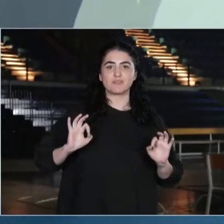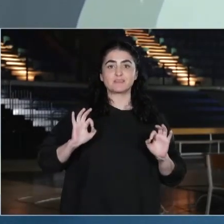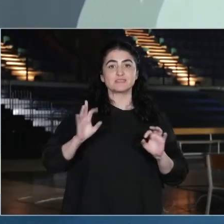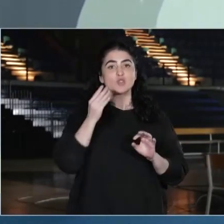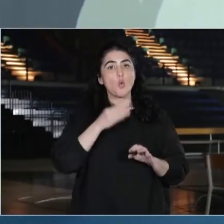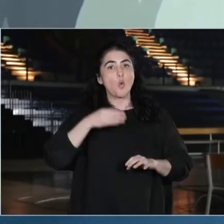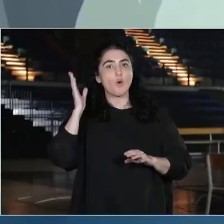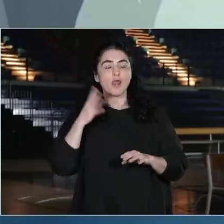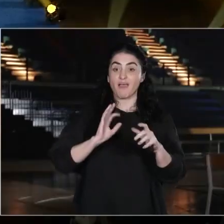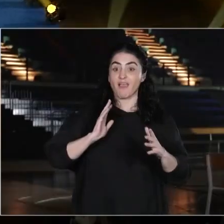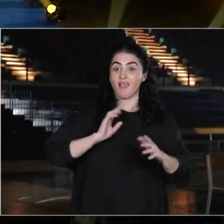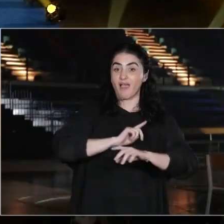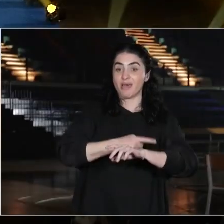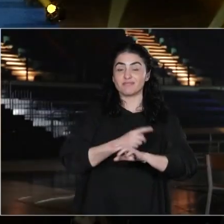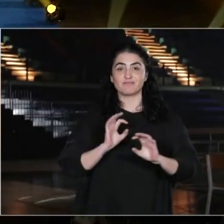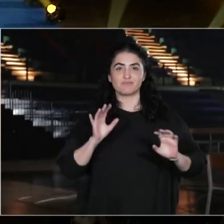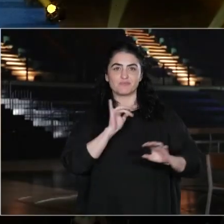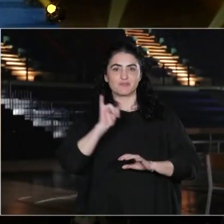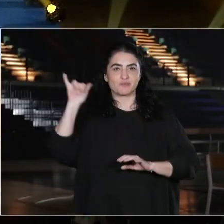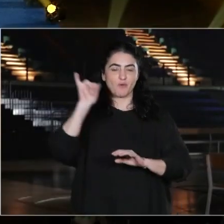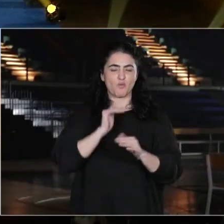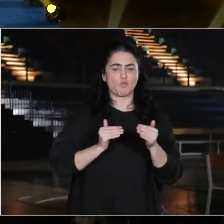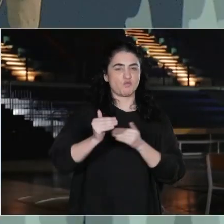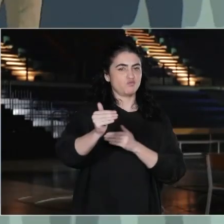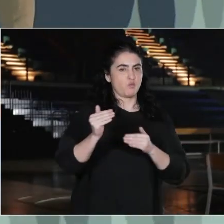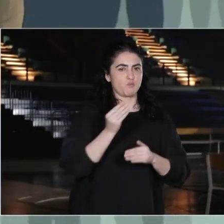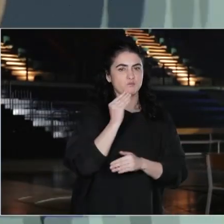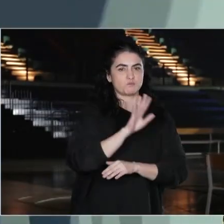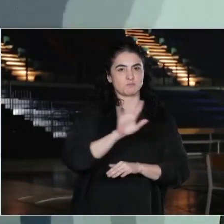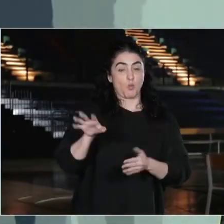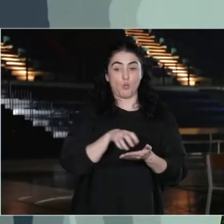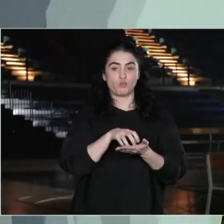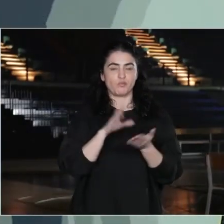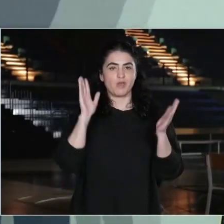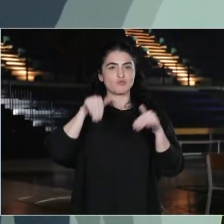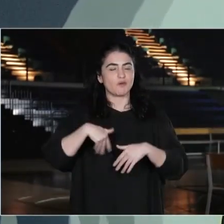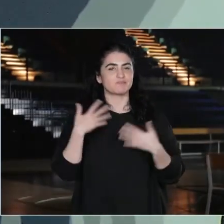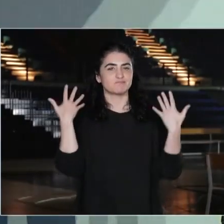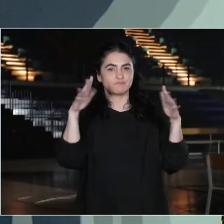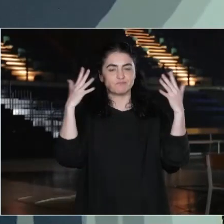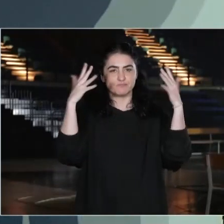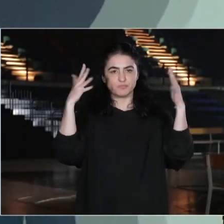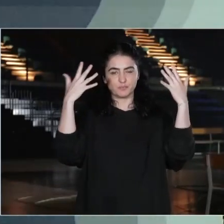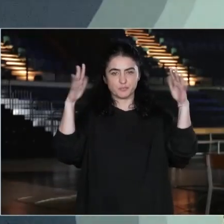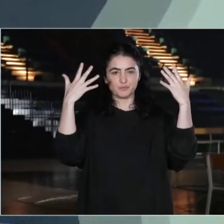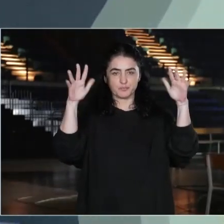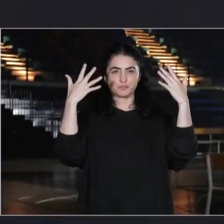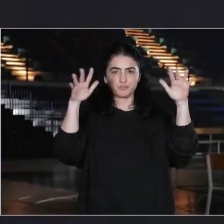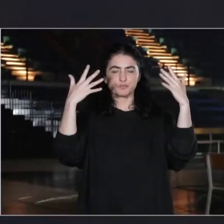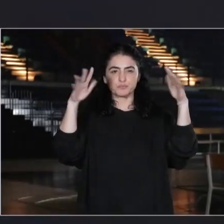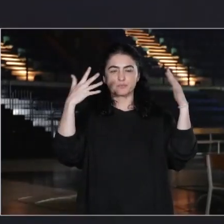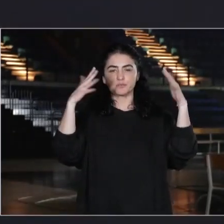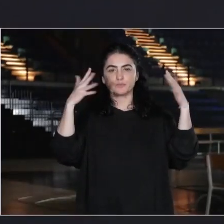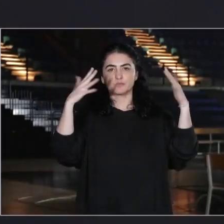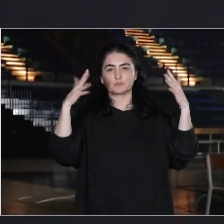Iván Martínez Marta cantabrana o Alain Santa María Una noche para el recuerdo y para premiar el talento el esfuerzo y los logros de